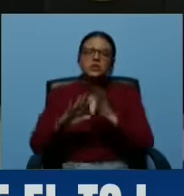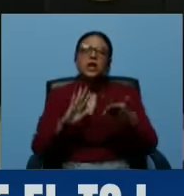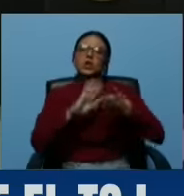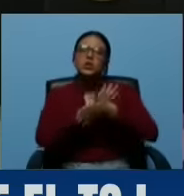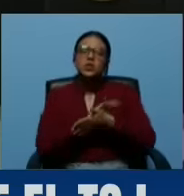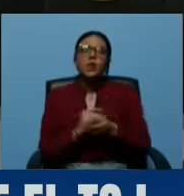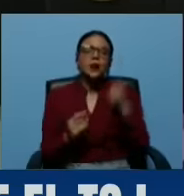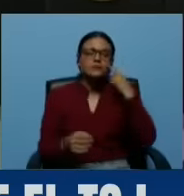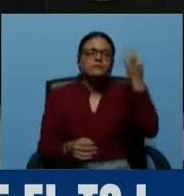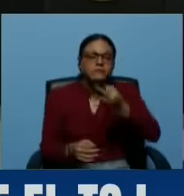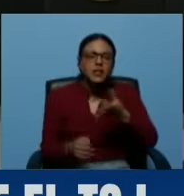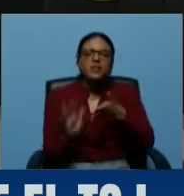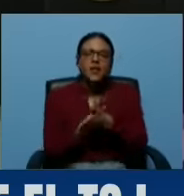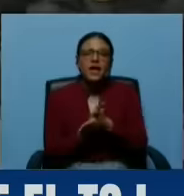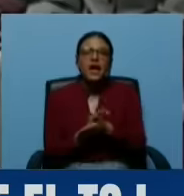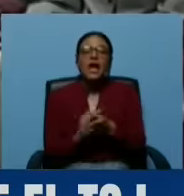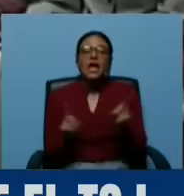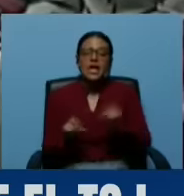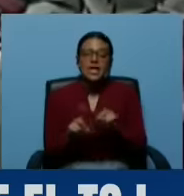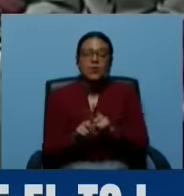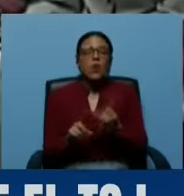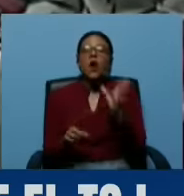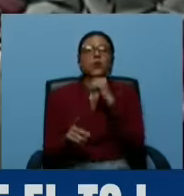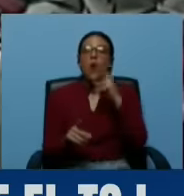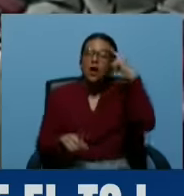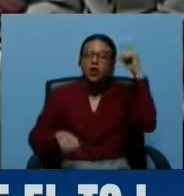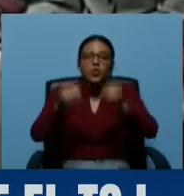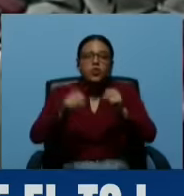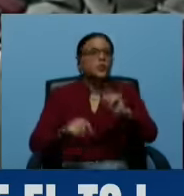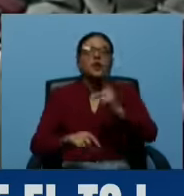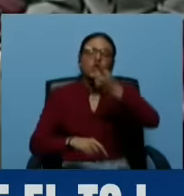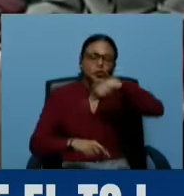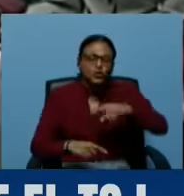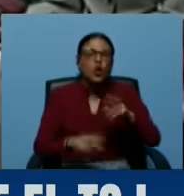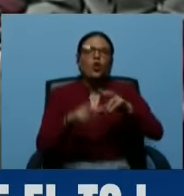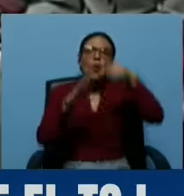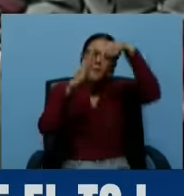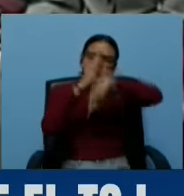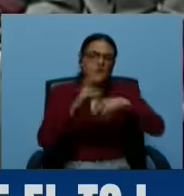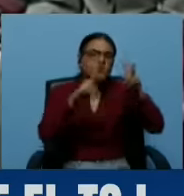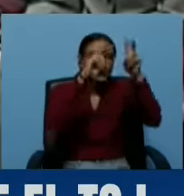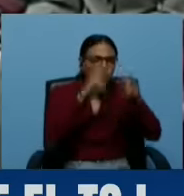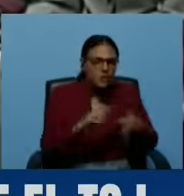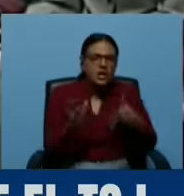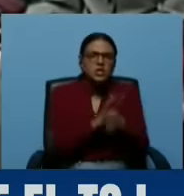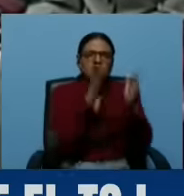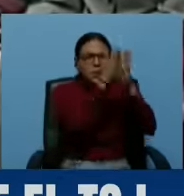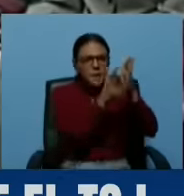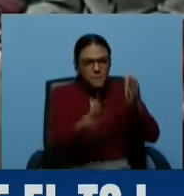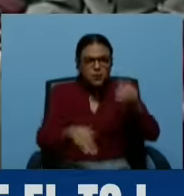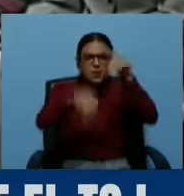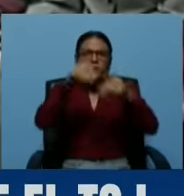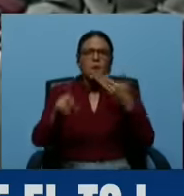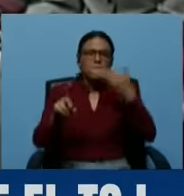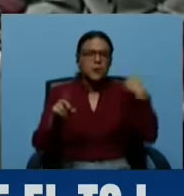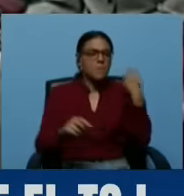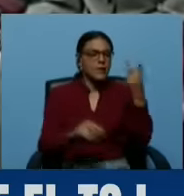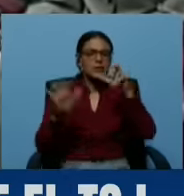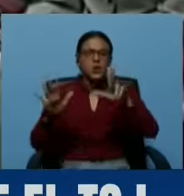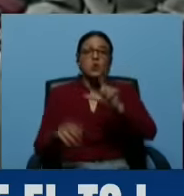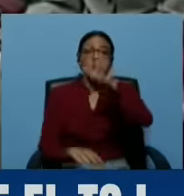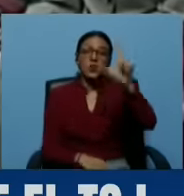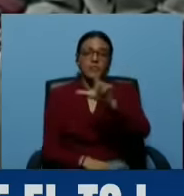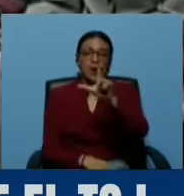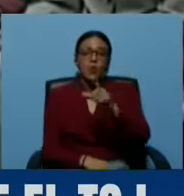que se certificara de manera irrestricta los resultados del proceso electoral que se realizaron en nuestro país el pasado 28 de